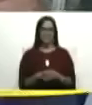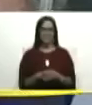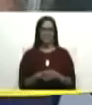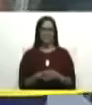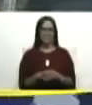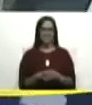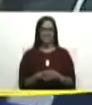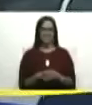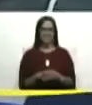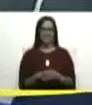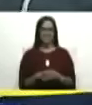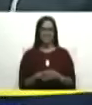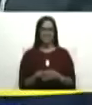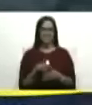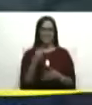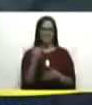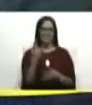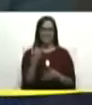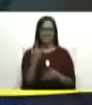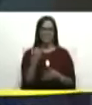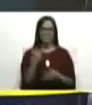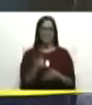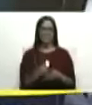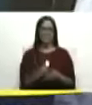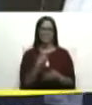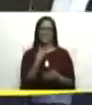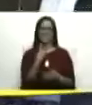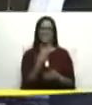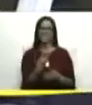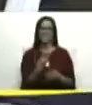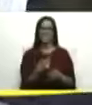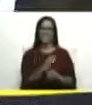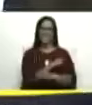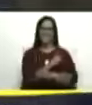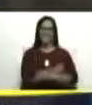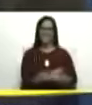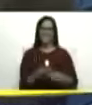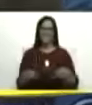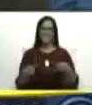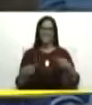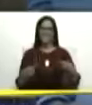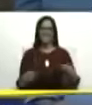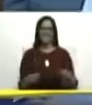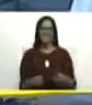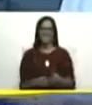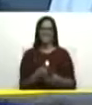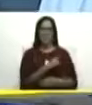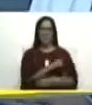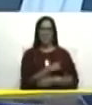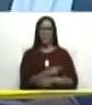11 voceros del Poder Popular, de los poderes comunales,